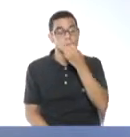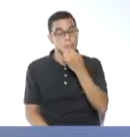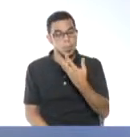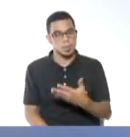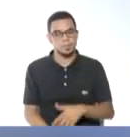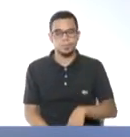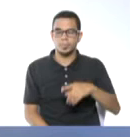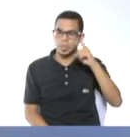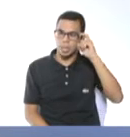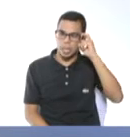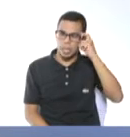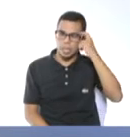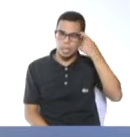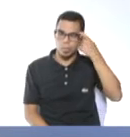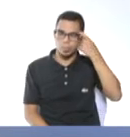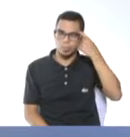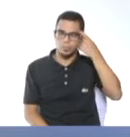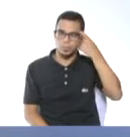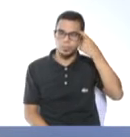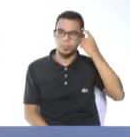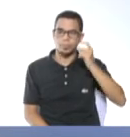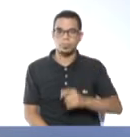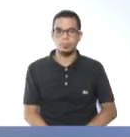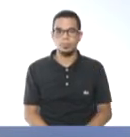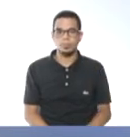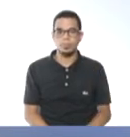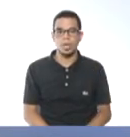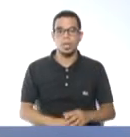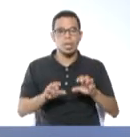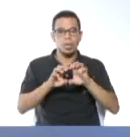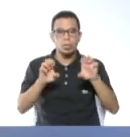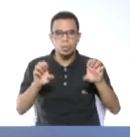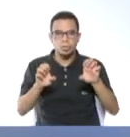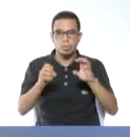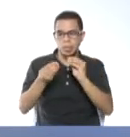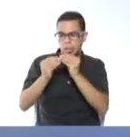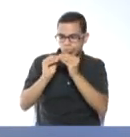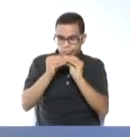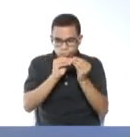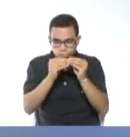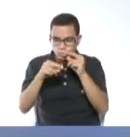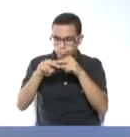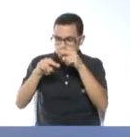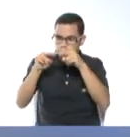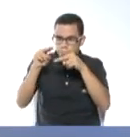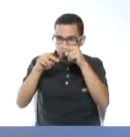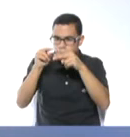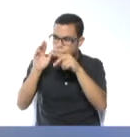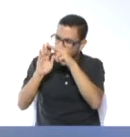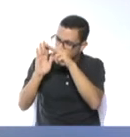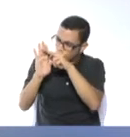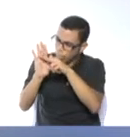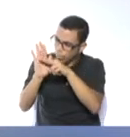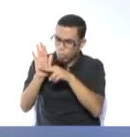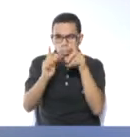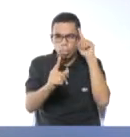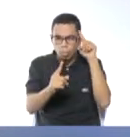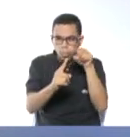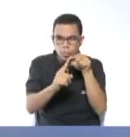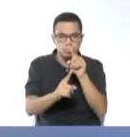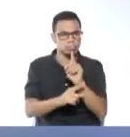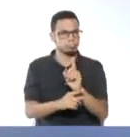la educación no ha sido diseñada desde siglos con unas intenciones y propósitos.